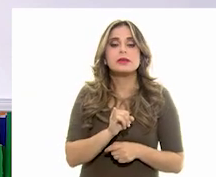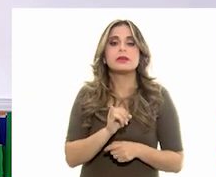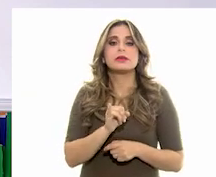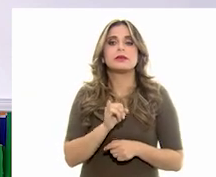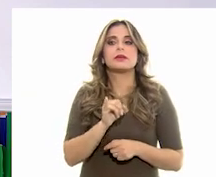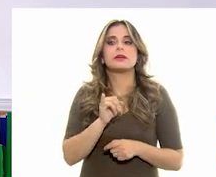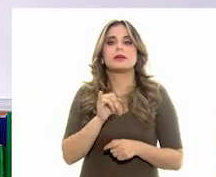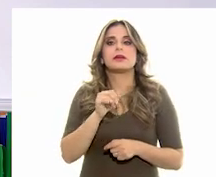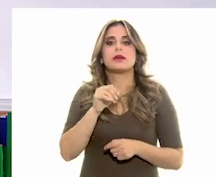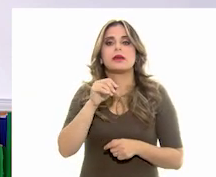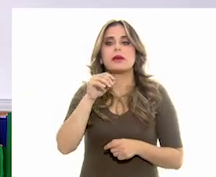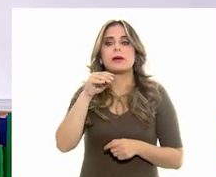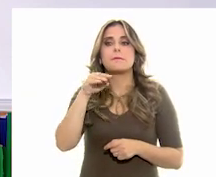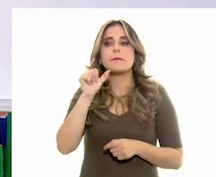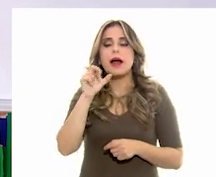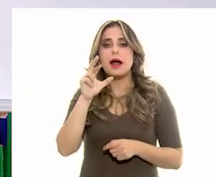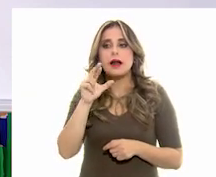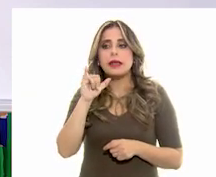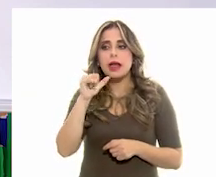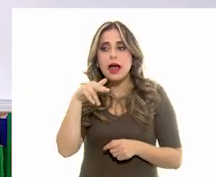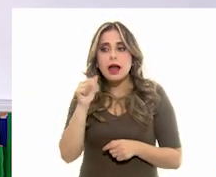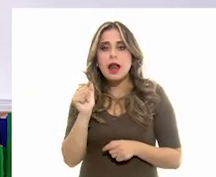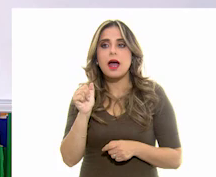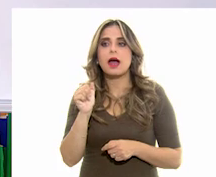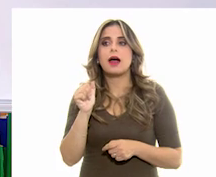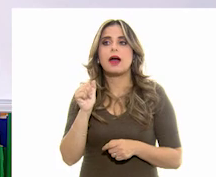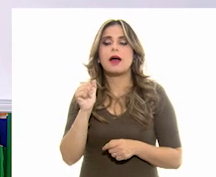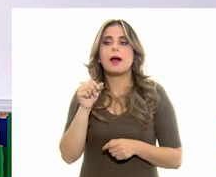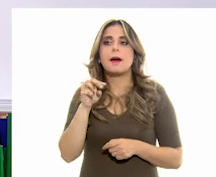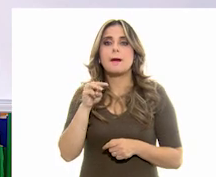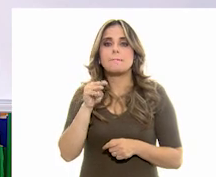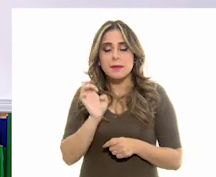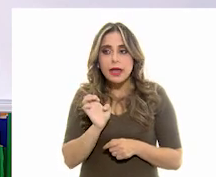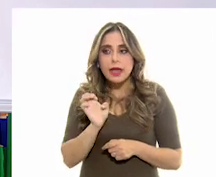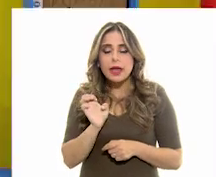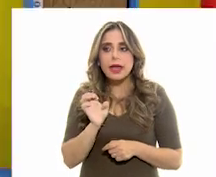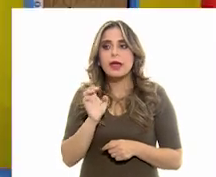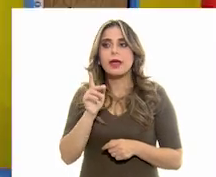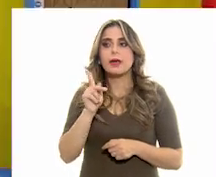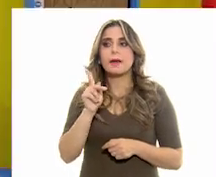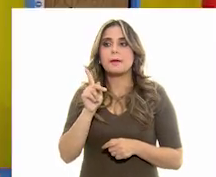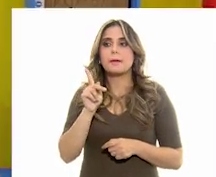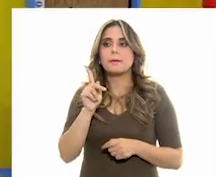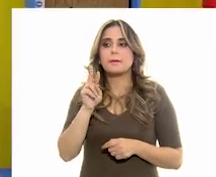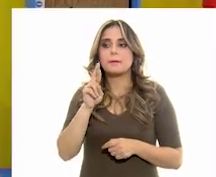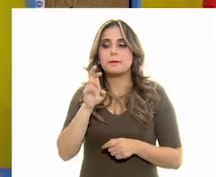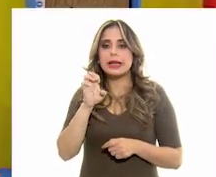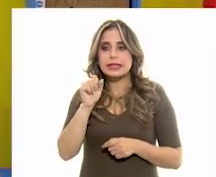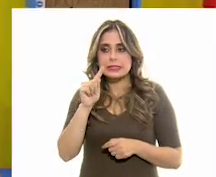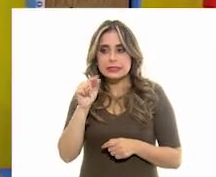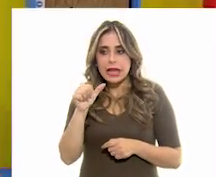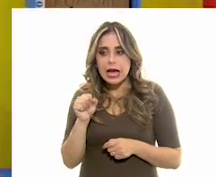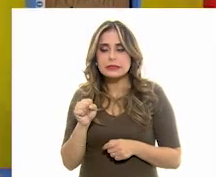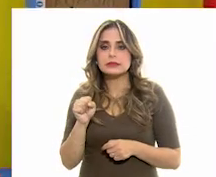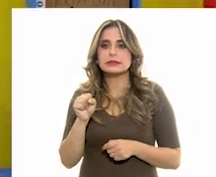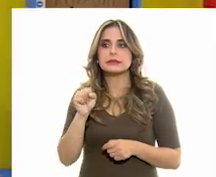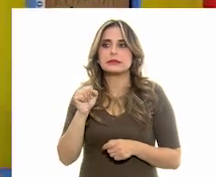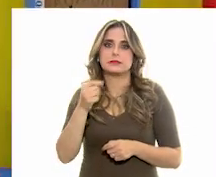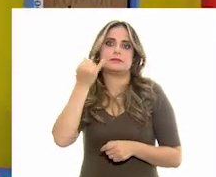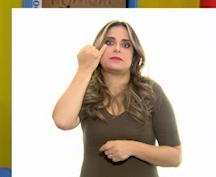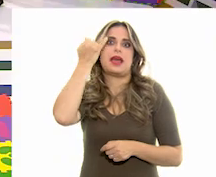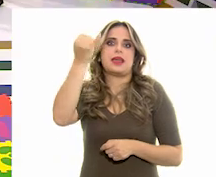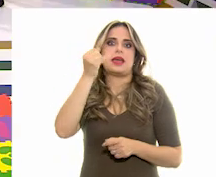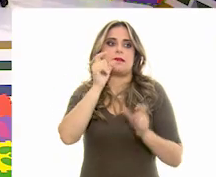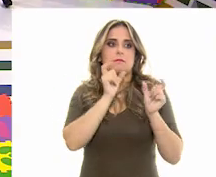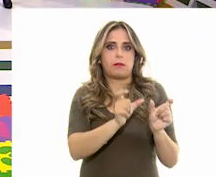oye, Mariana, me prestas. Sí, imagina, maestra, qué complicado.